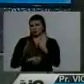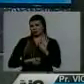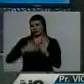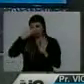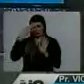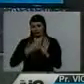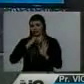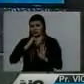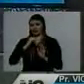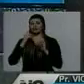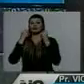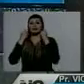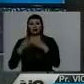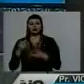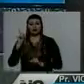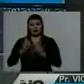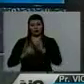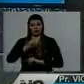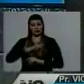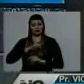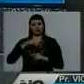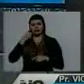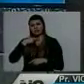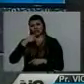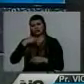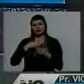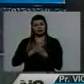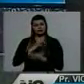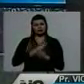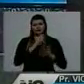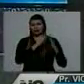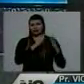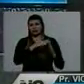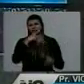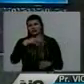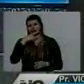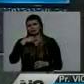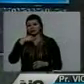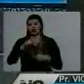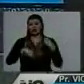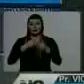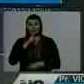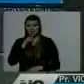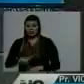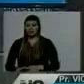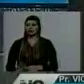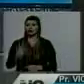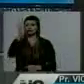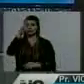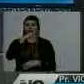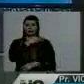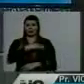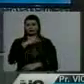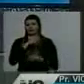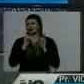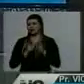Si constantemente practicamos la mentira en casa y después nuestro hijo llega a ser ministro, va